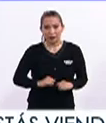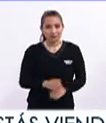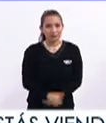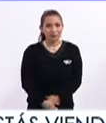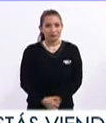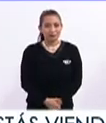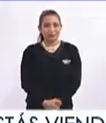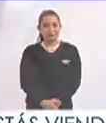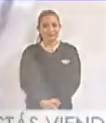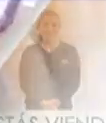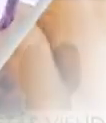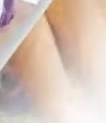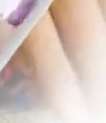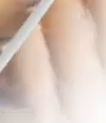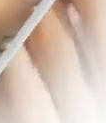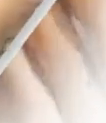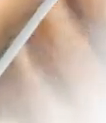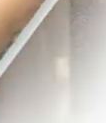actividades.